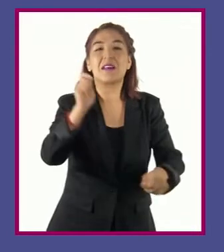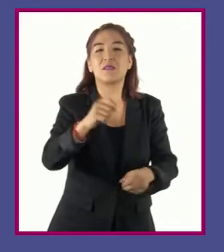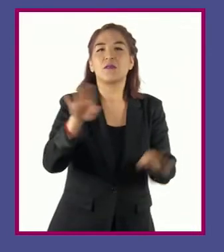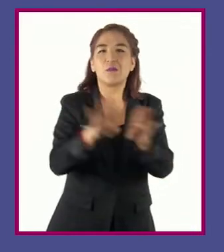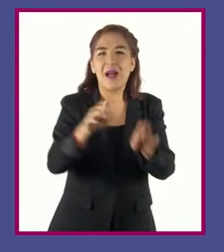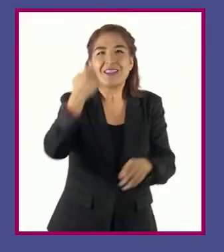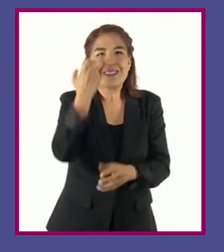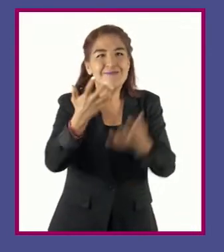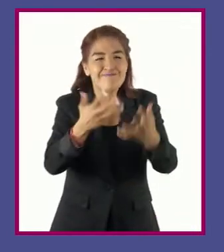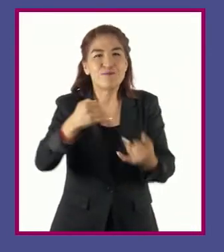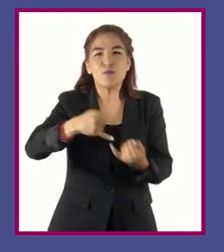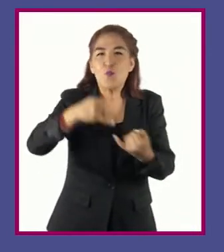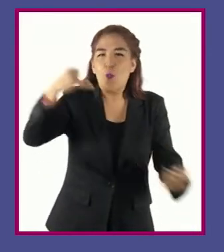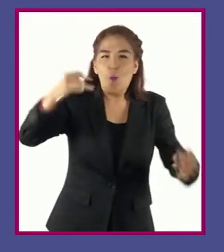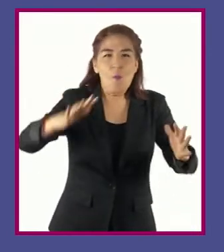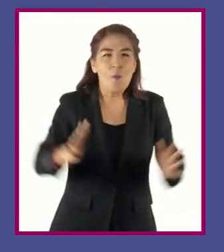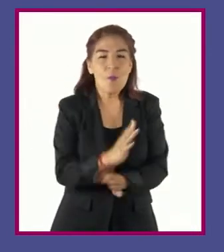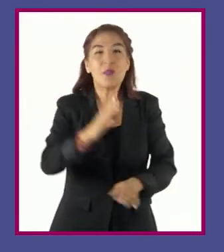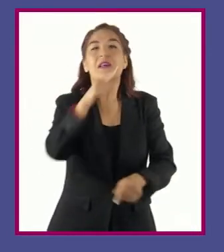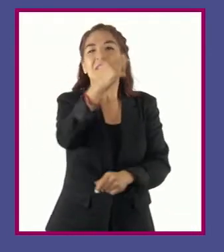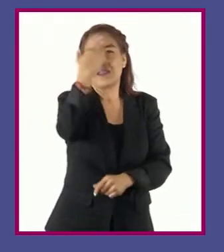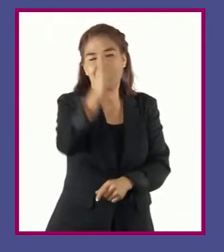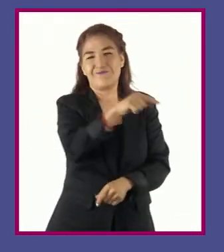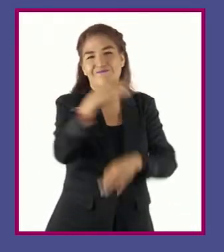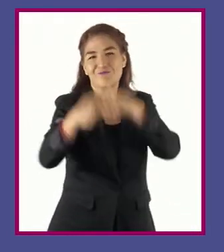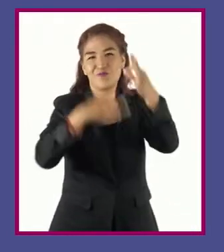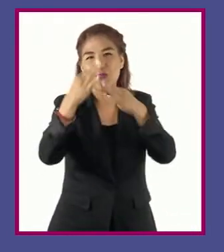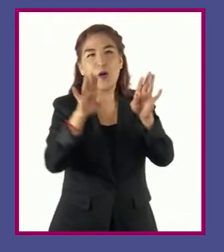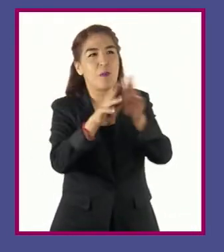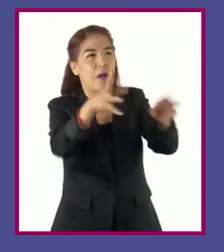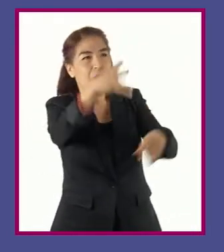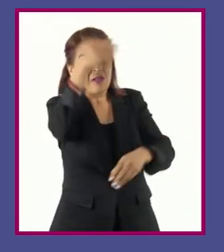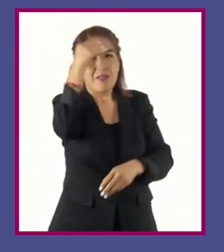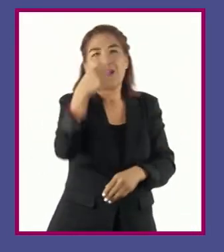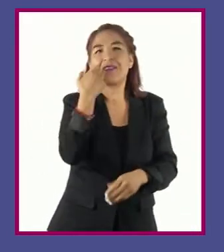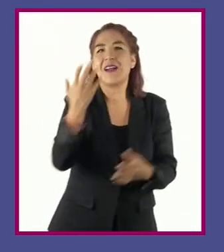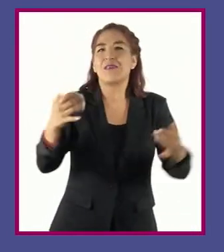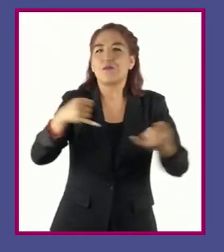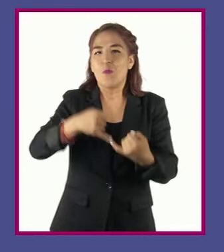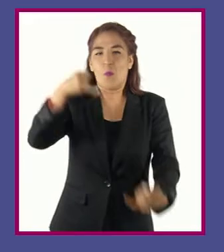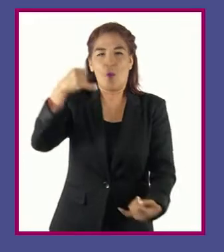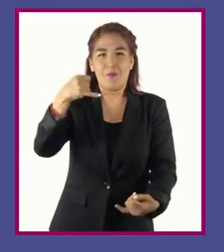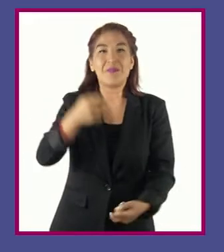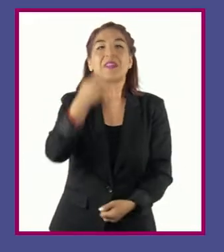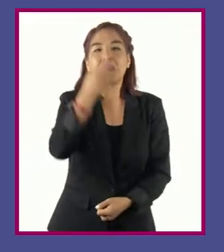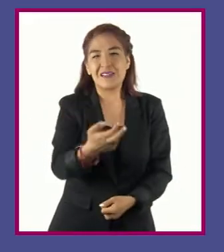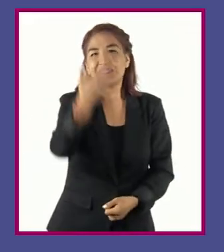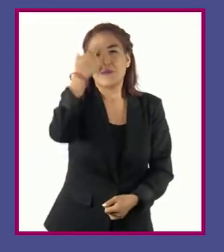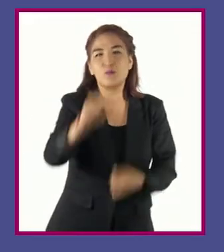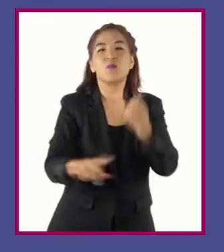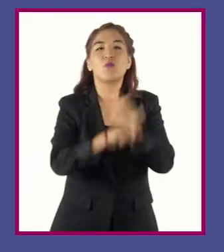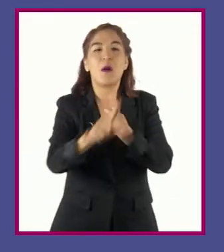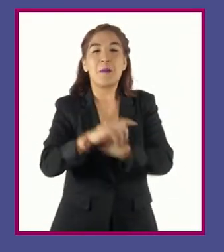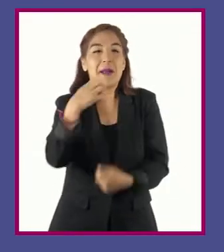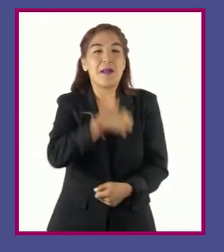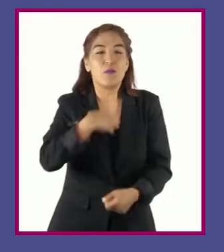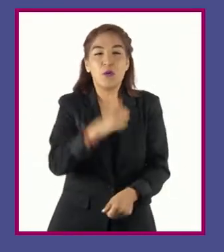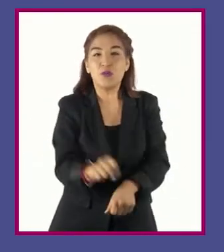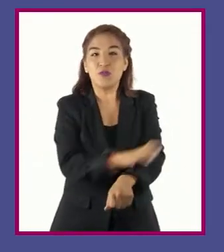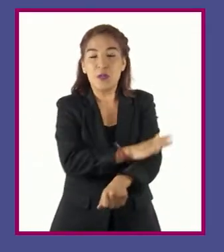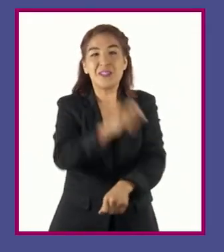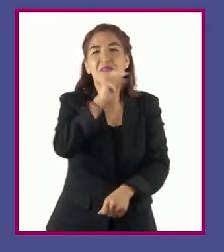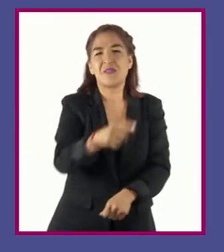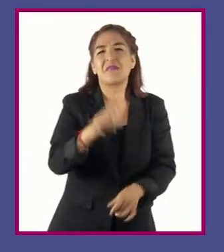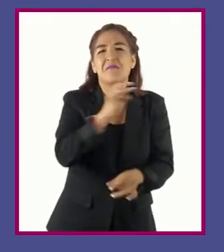delgadez extrema por parte de los mensajes publicitarios. Después, se ubica la situación emocional de las personas y el miedo